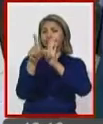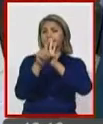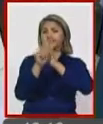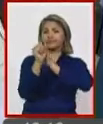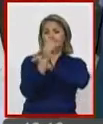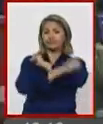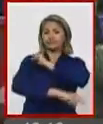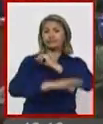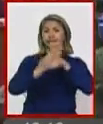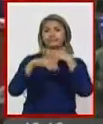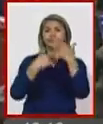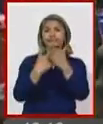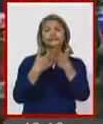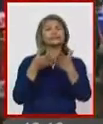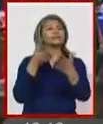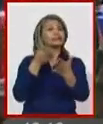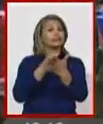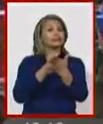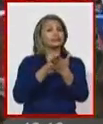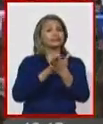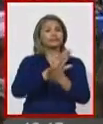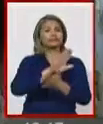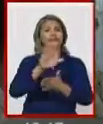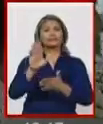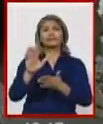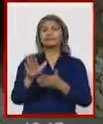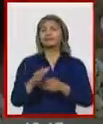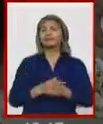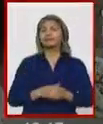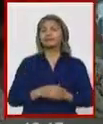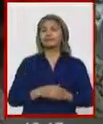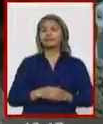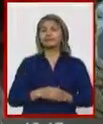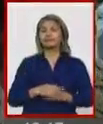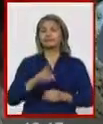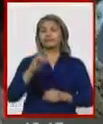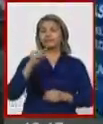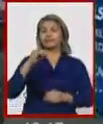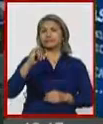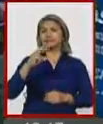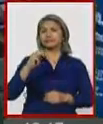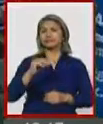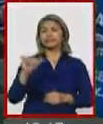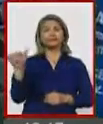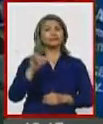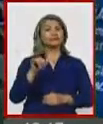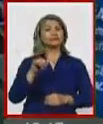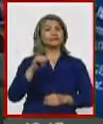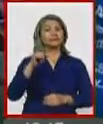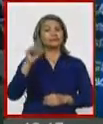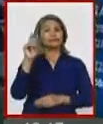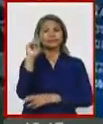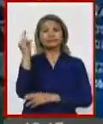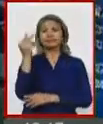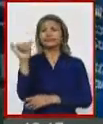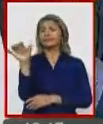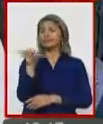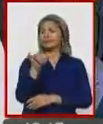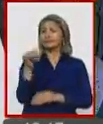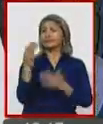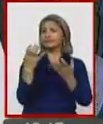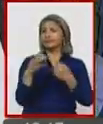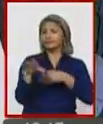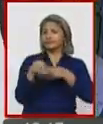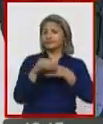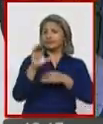sancionar a todo lo que se opongan al régimen que quiere implementar un racing comunista como en cuba como en venezuela y eso es lo que